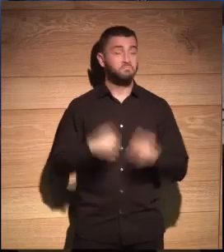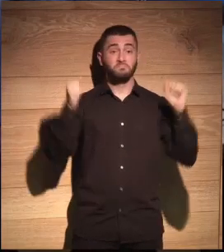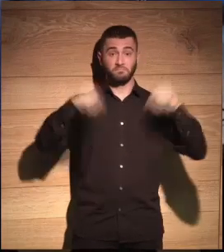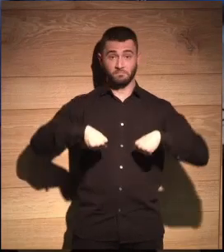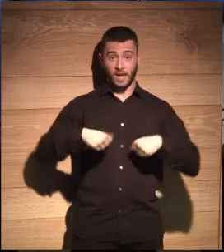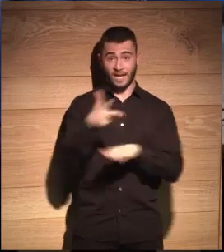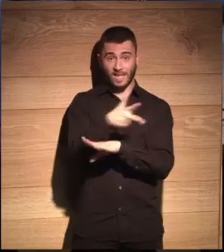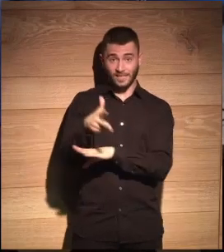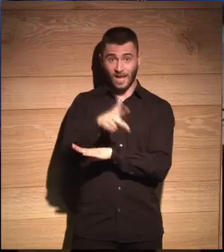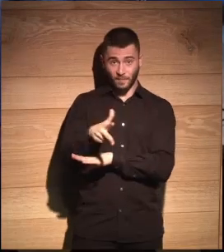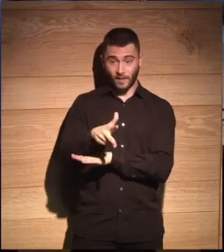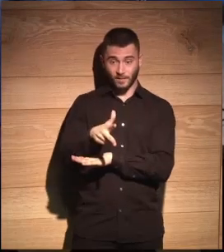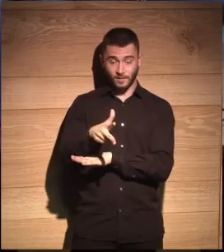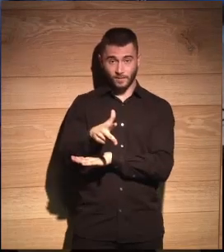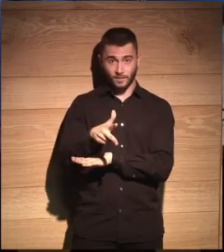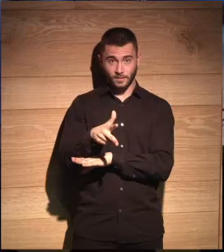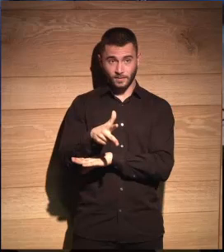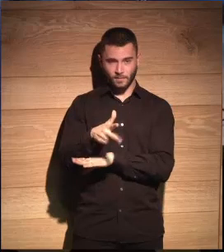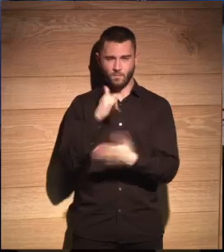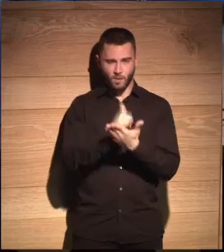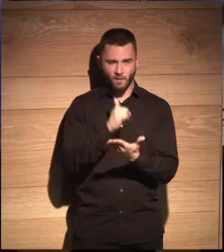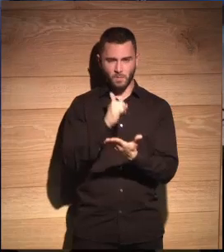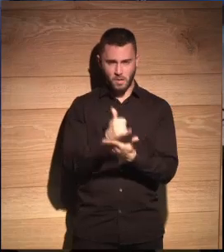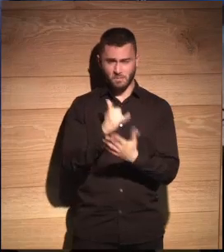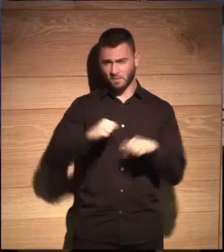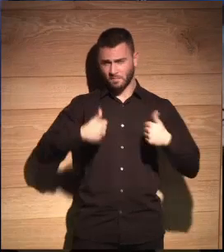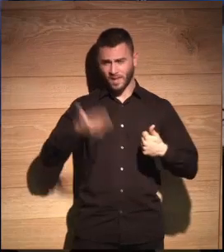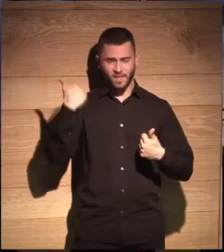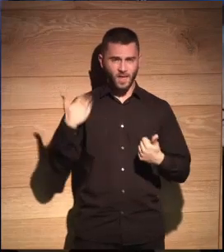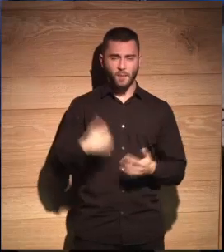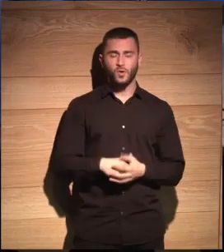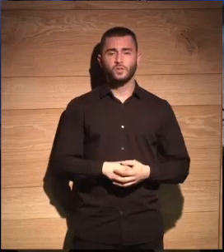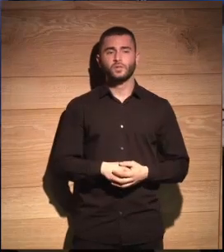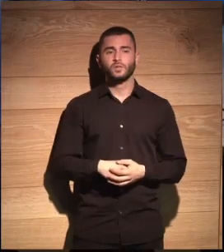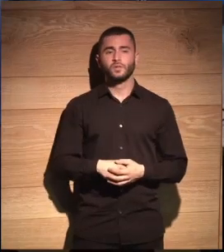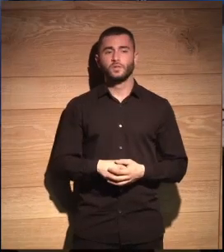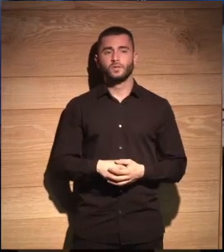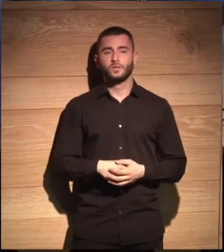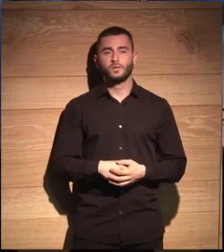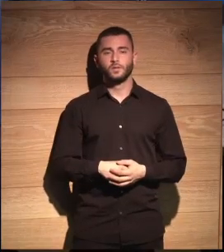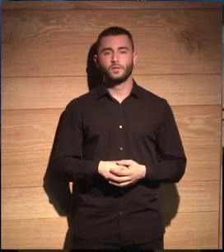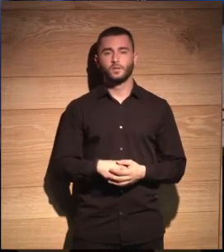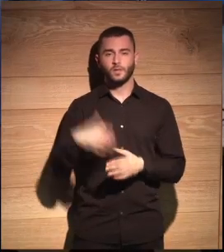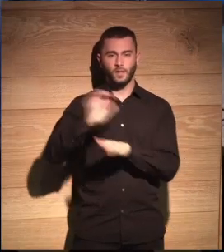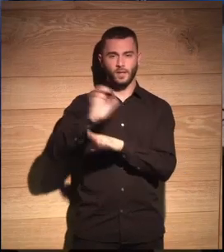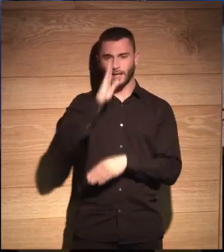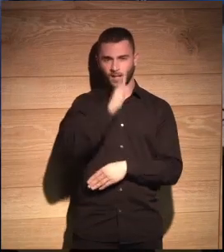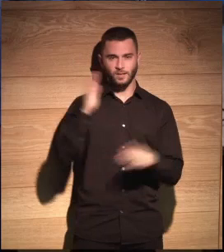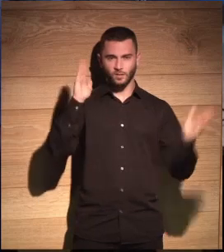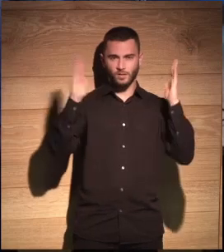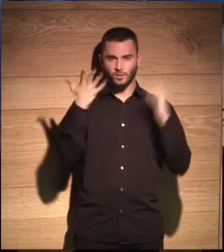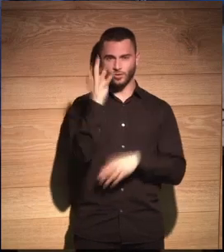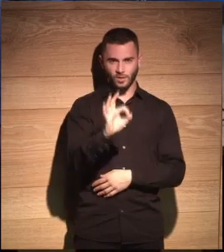Las cámaras que se han utilizado... Empezamos a hacer pruebas un poco como viene del noir, del cine clásico, años